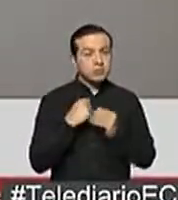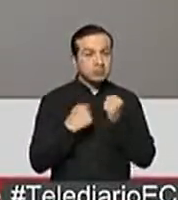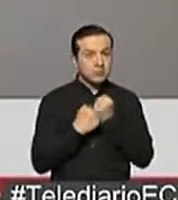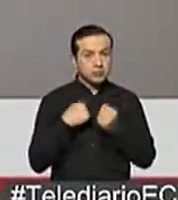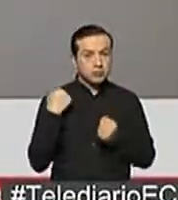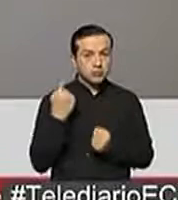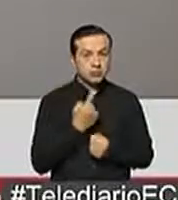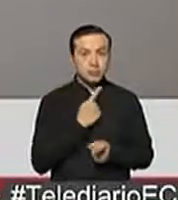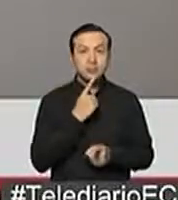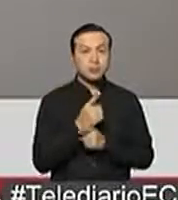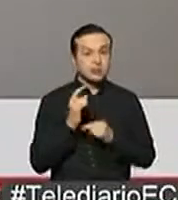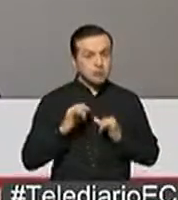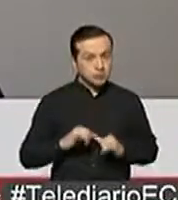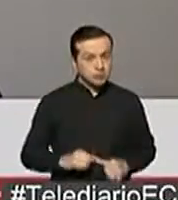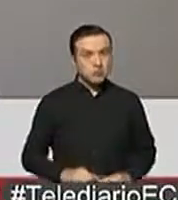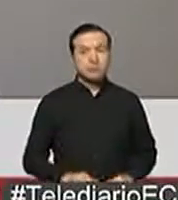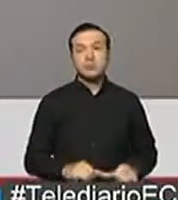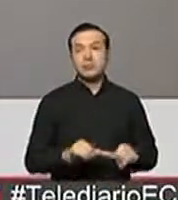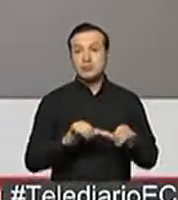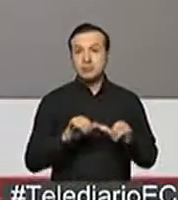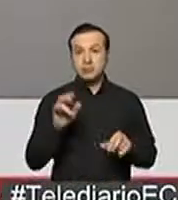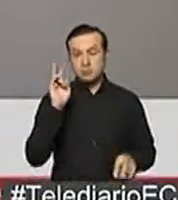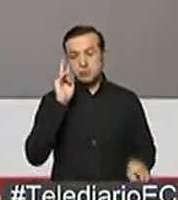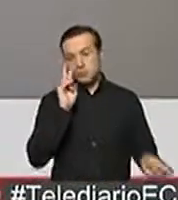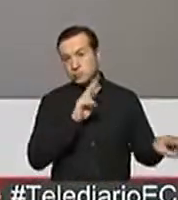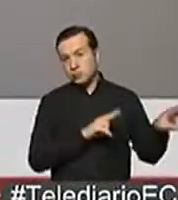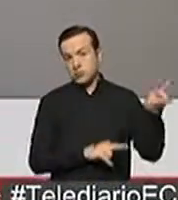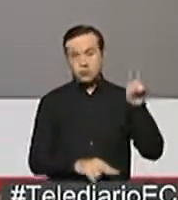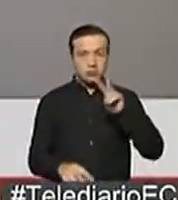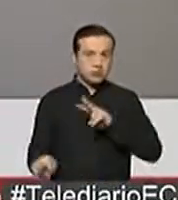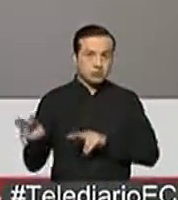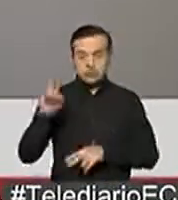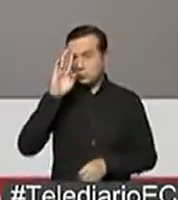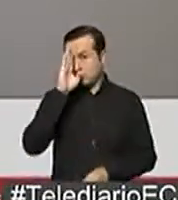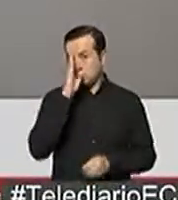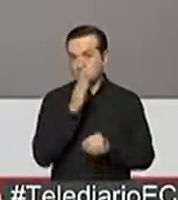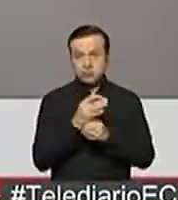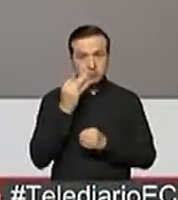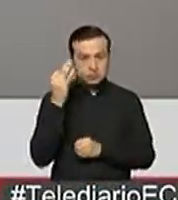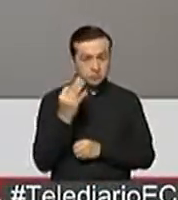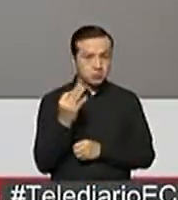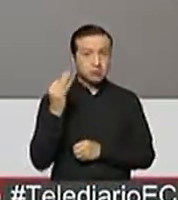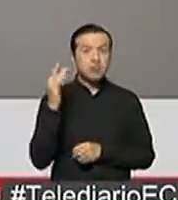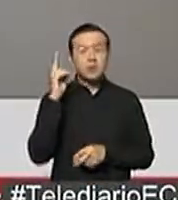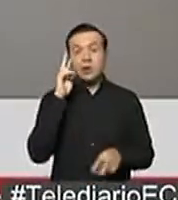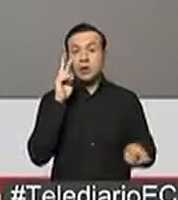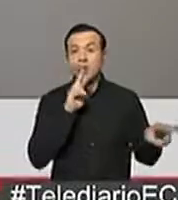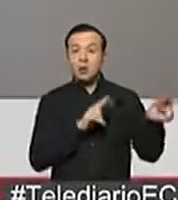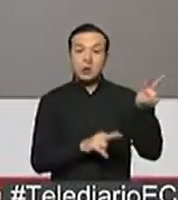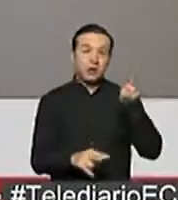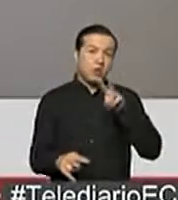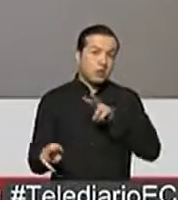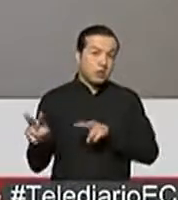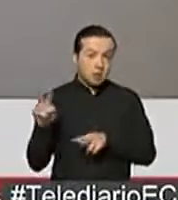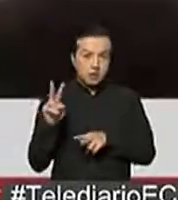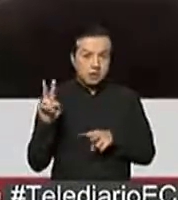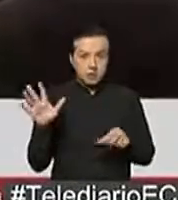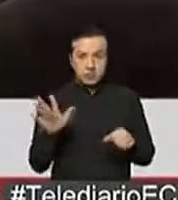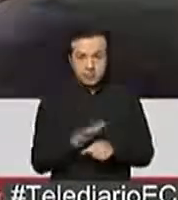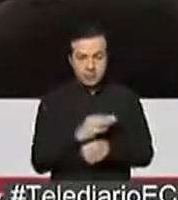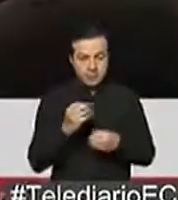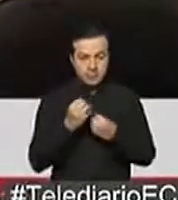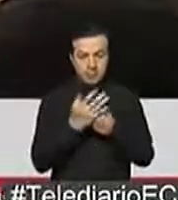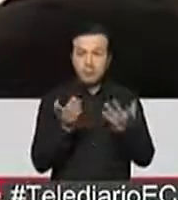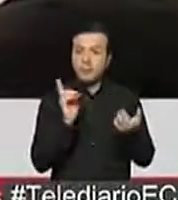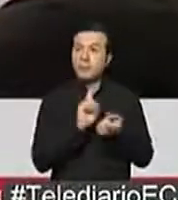nosotros hacer entonces una valoración objetiva, una valoración integral. En